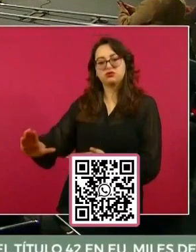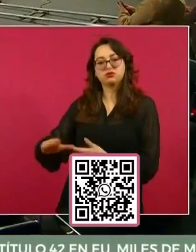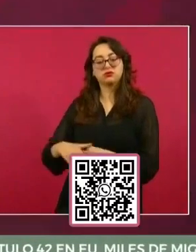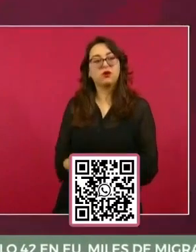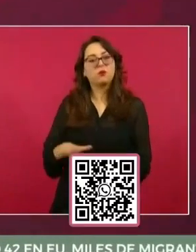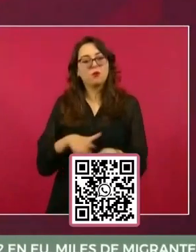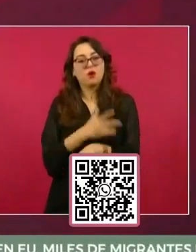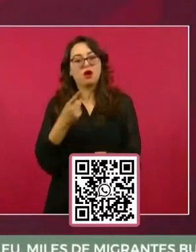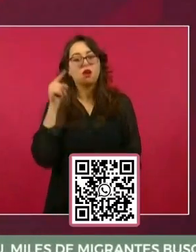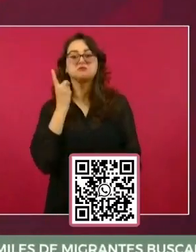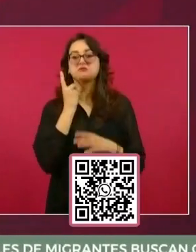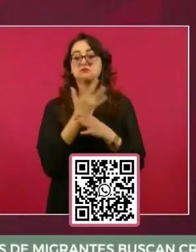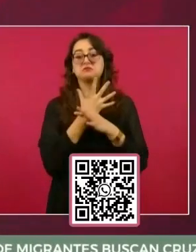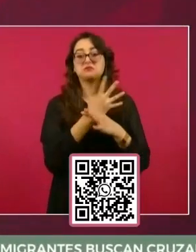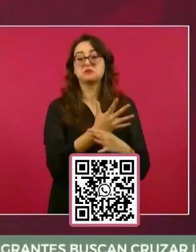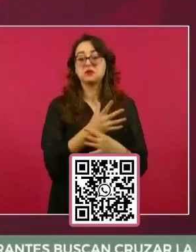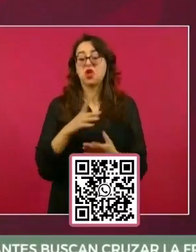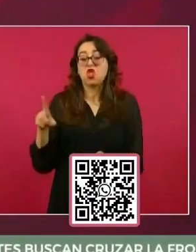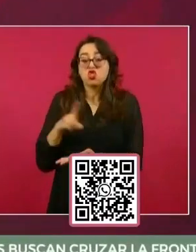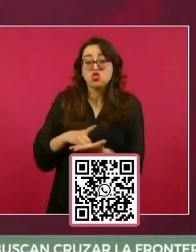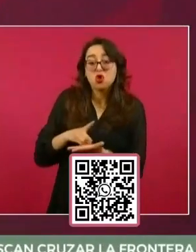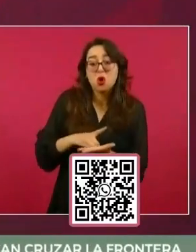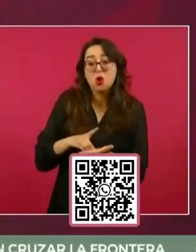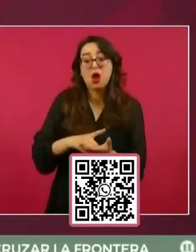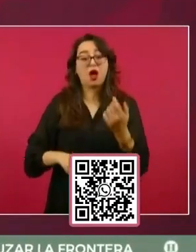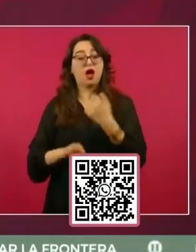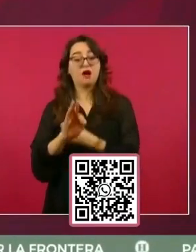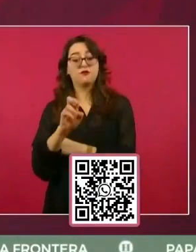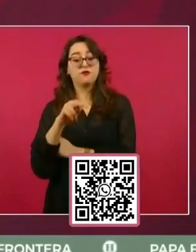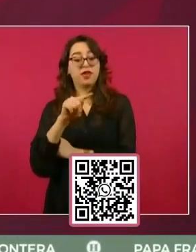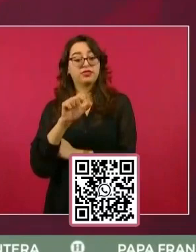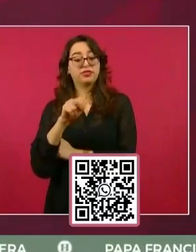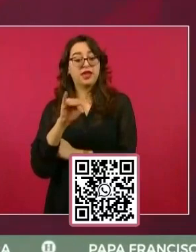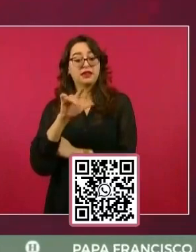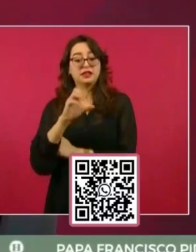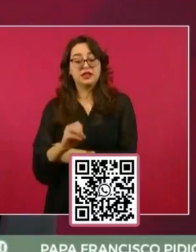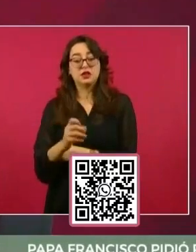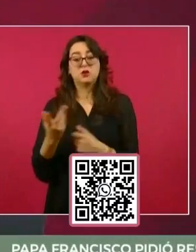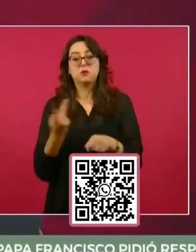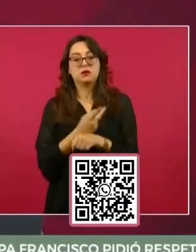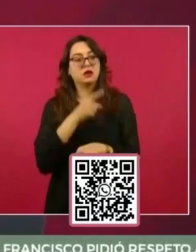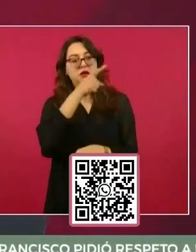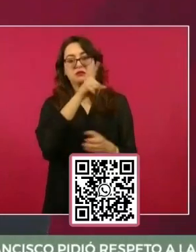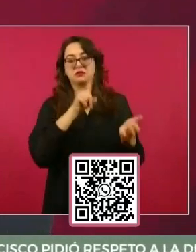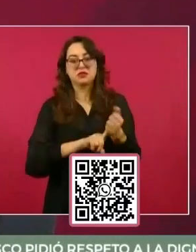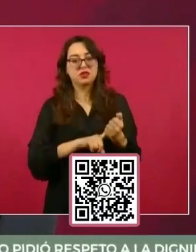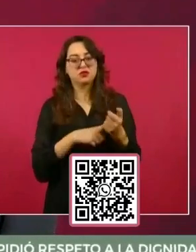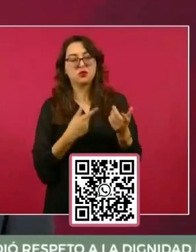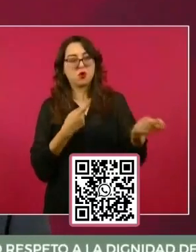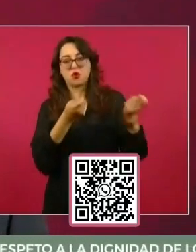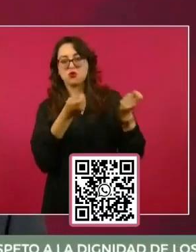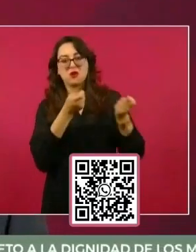fentanilo en los Estados Unidos, en realidad ellos dentro de Estados Unidos pues no lo pueden frenar, sino que es